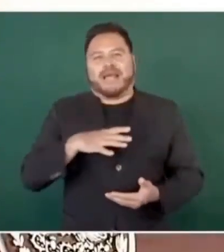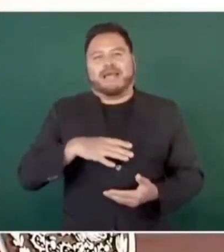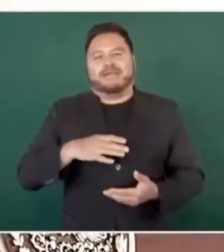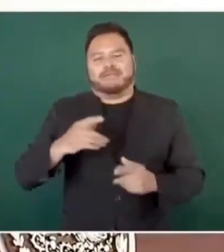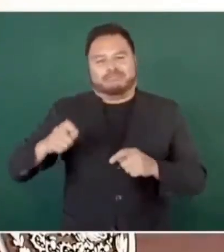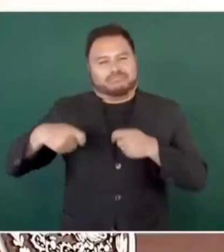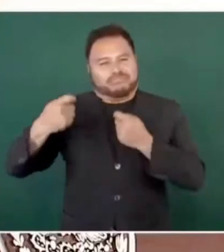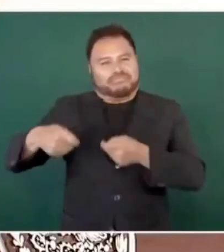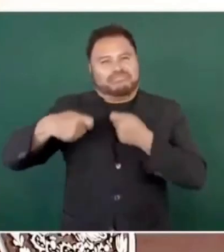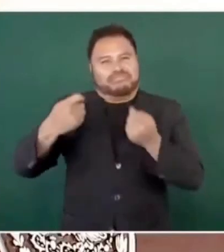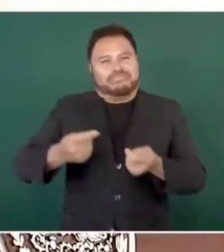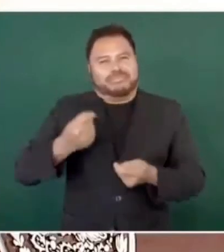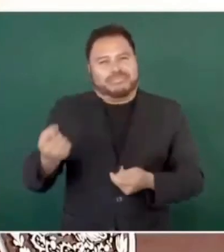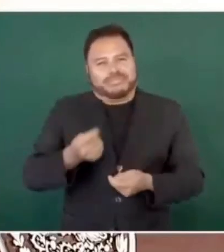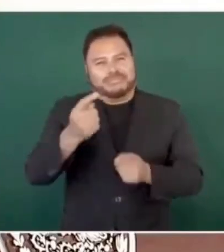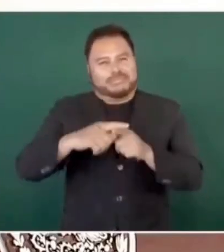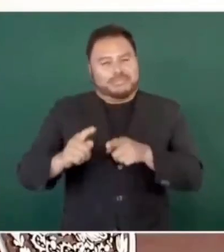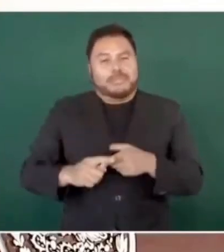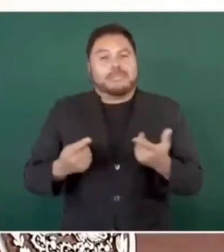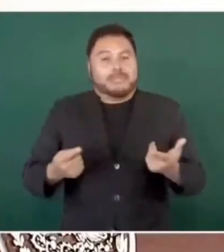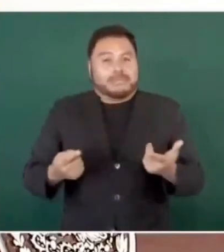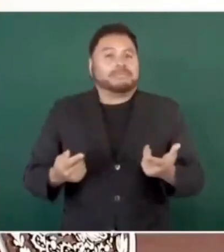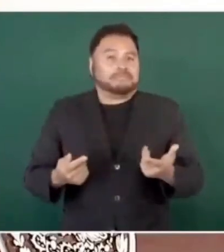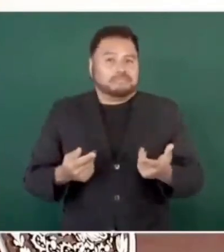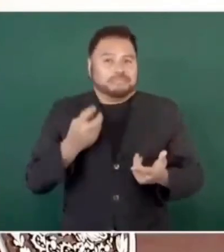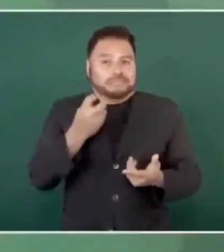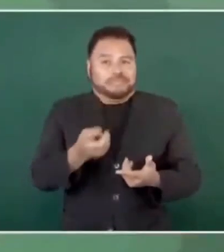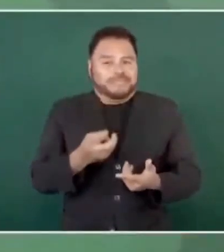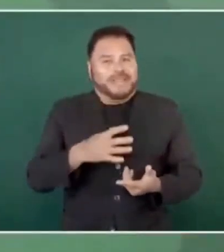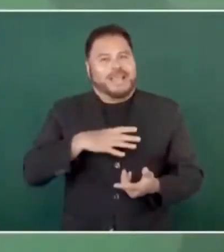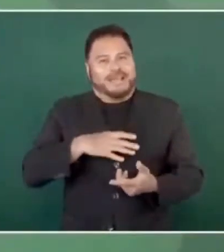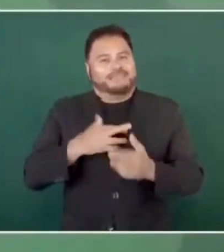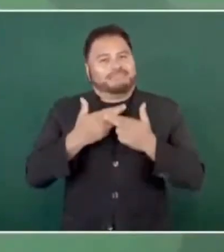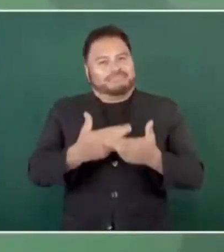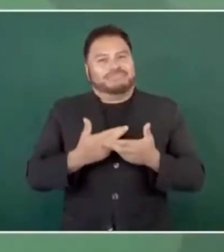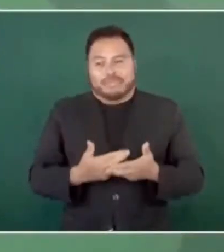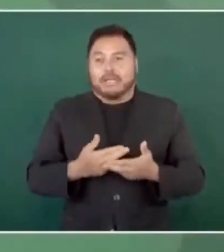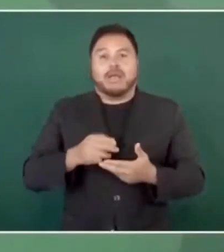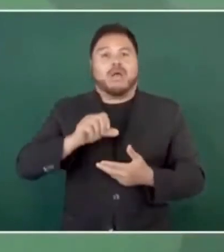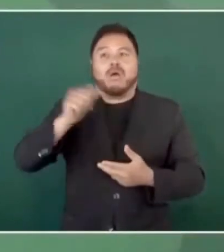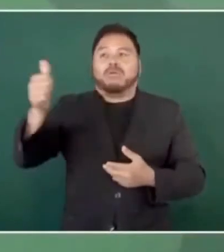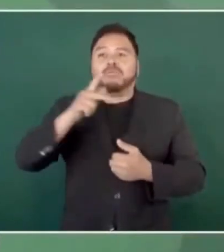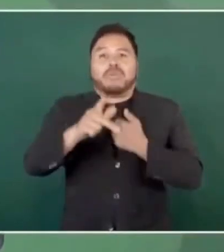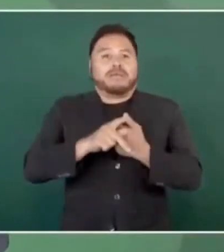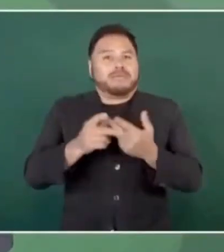tradiciones que no se tienen en otros países.